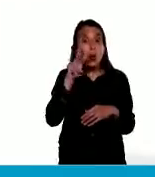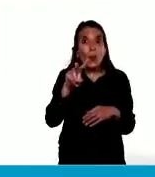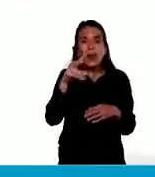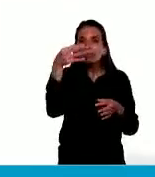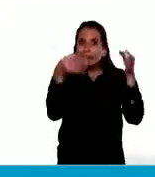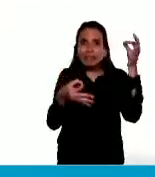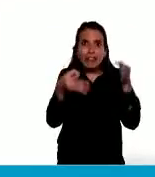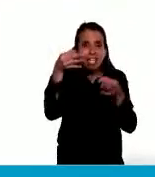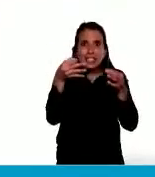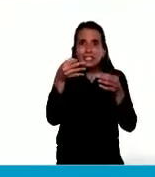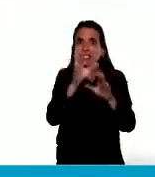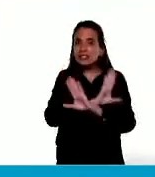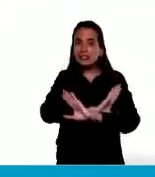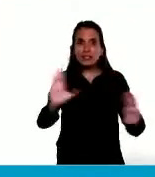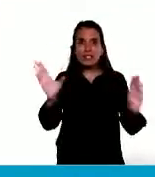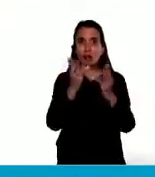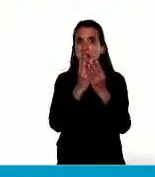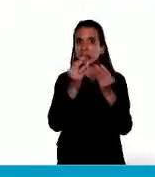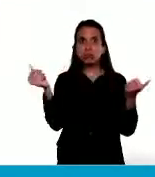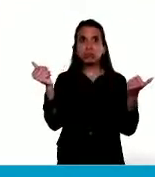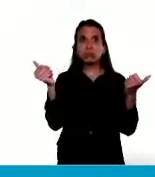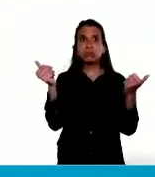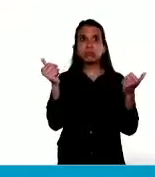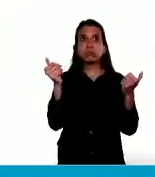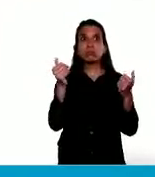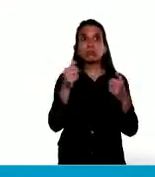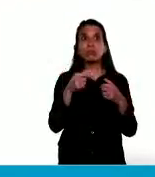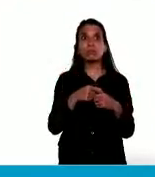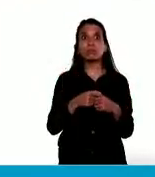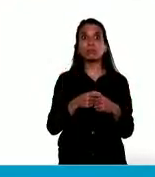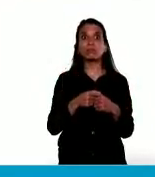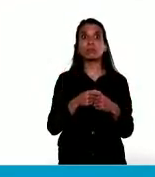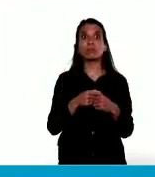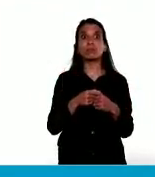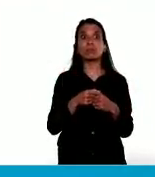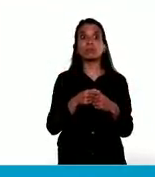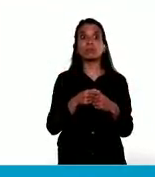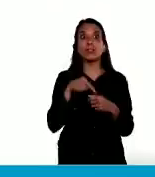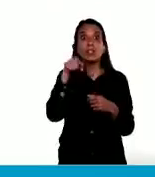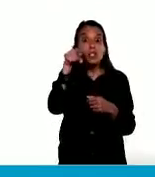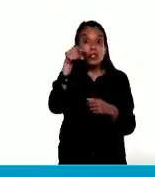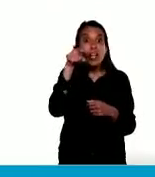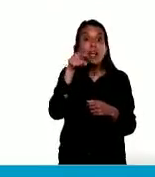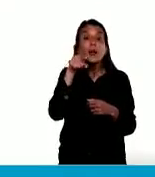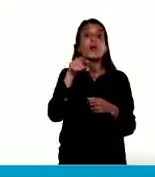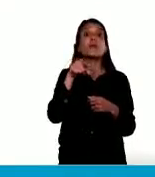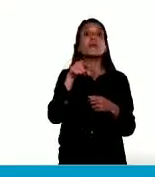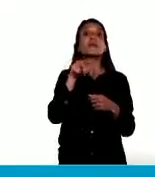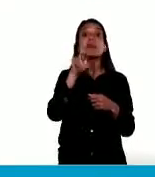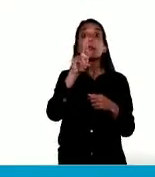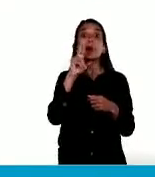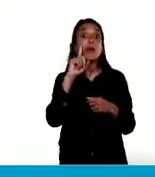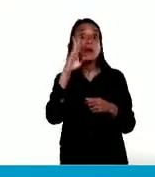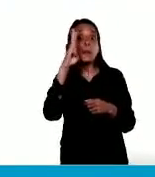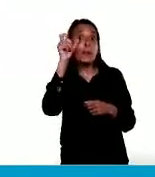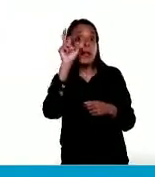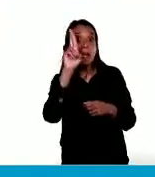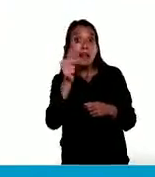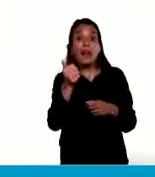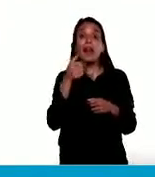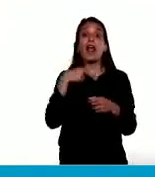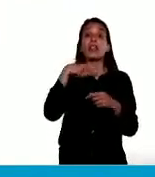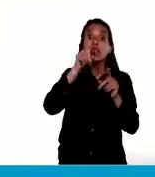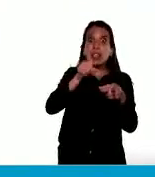definitiva, la sala primera de la Cámara Nacional de Casación en lo criminal y en lo